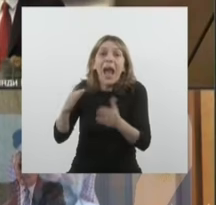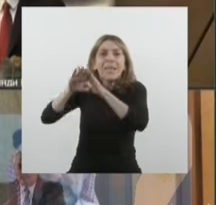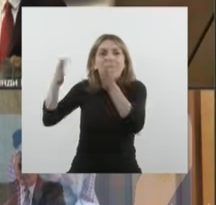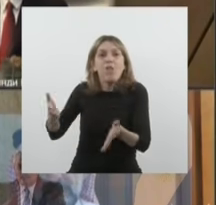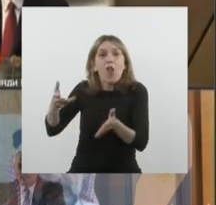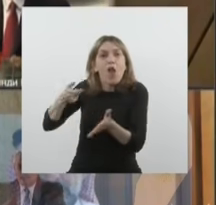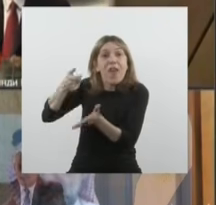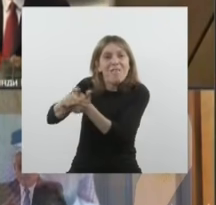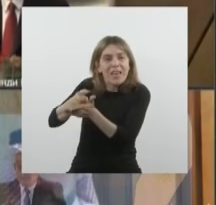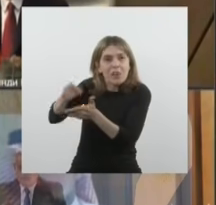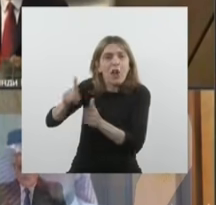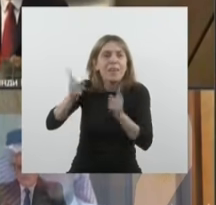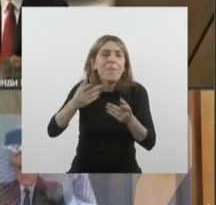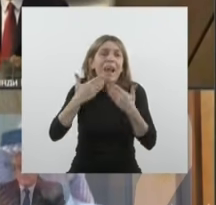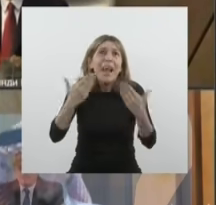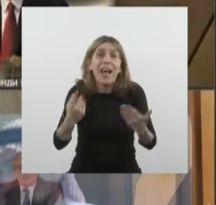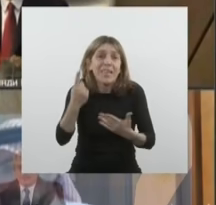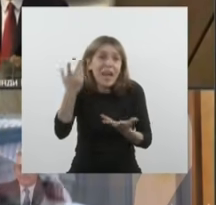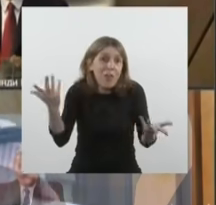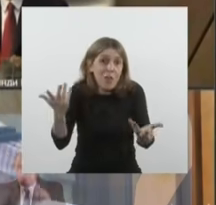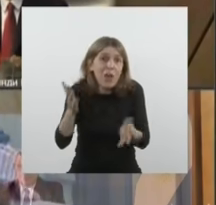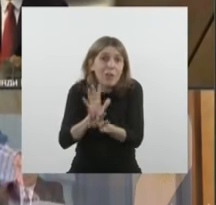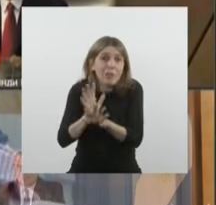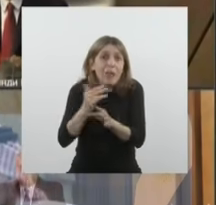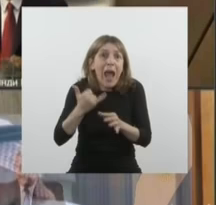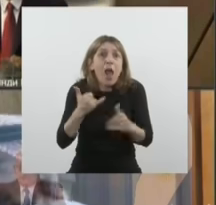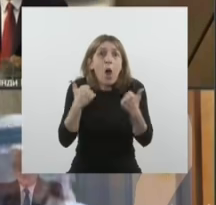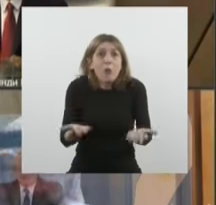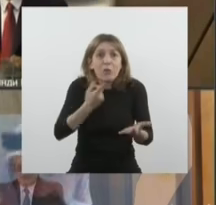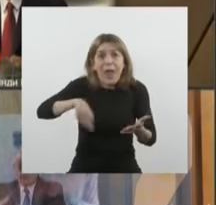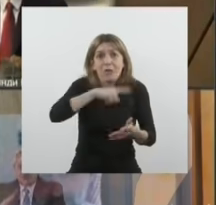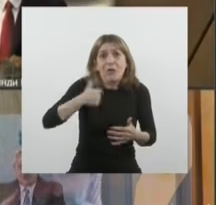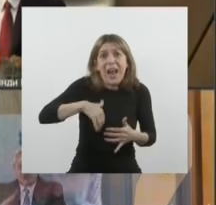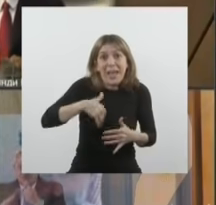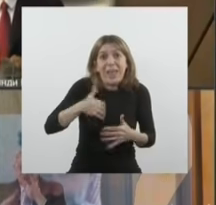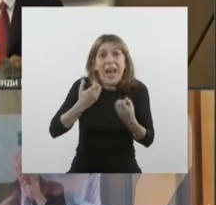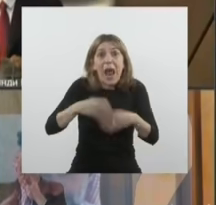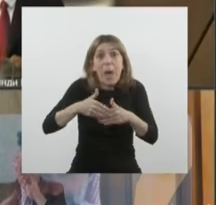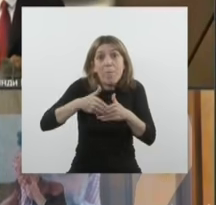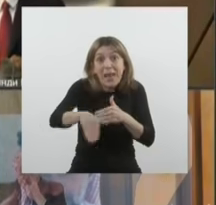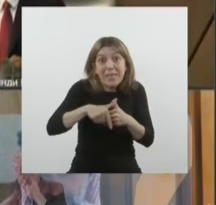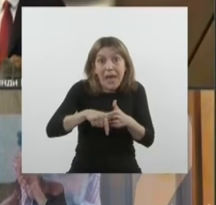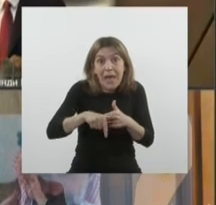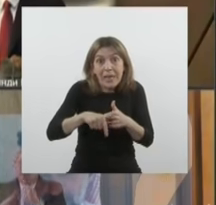y gracias a dios por tener nosotros esta oportunidad de comenzar